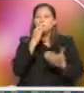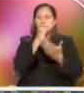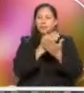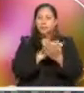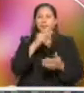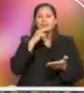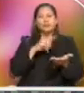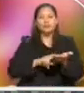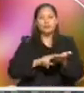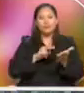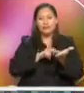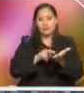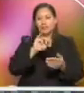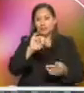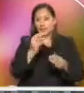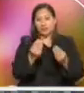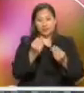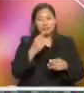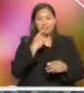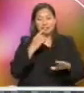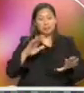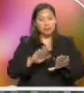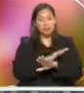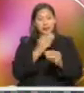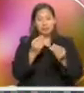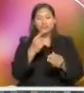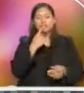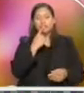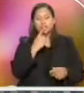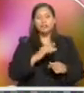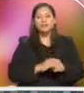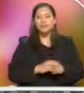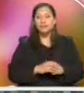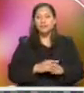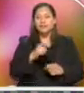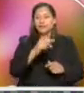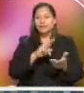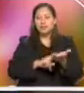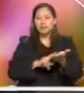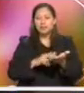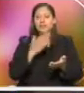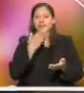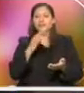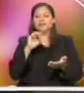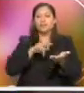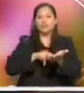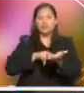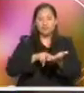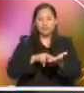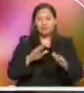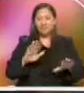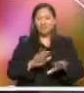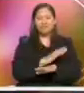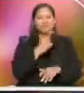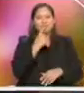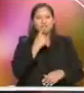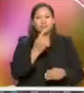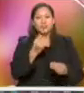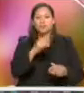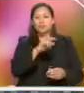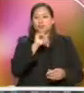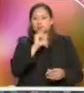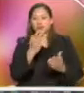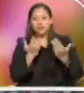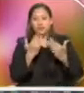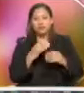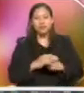un poquito negro. mucho, sí. Cambia muchísimo el sabor. Sí. De que esté bien verdecito a que esté negro, Sí. cambia mucho el sabor, ya no está tan bueno.